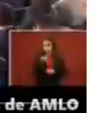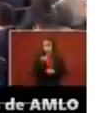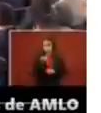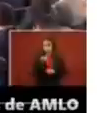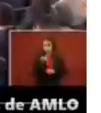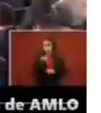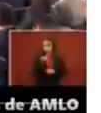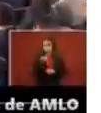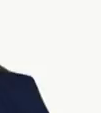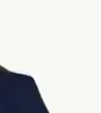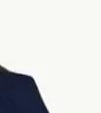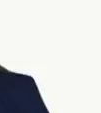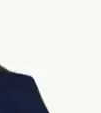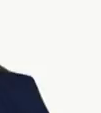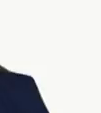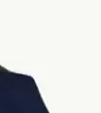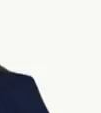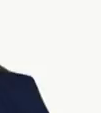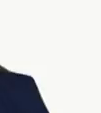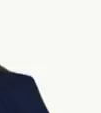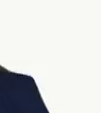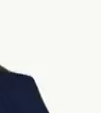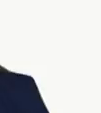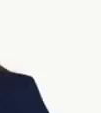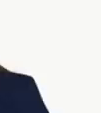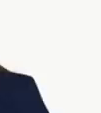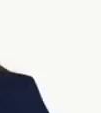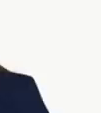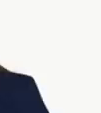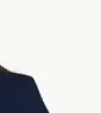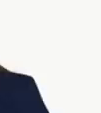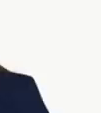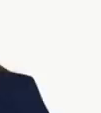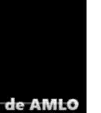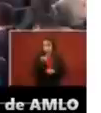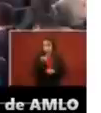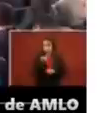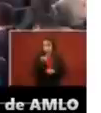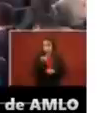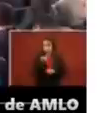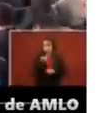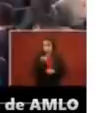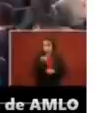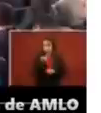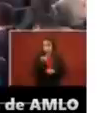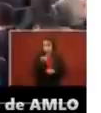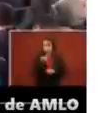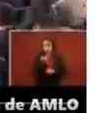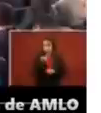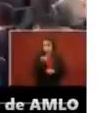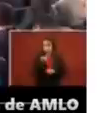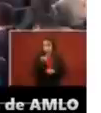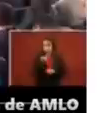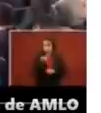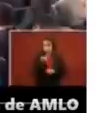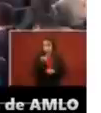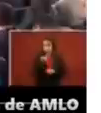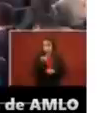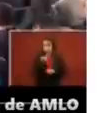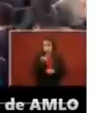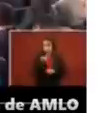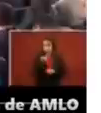El mismo caso ocurrió con Jorge Ramos. Amigos, hay que recordar estas